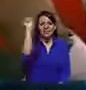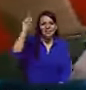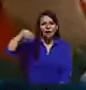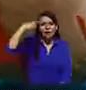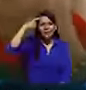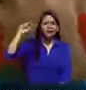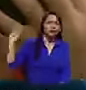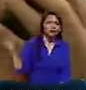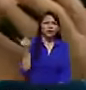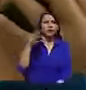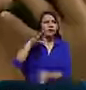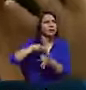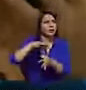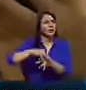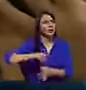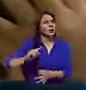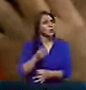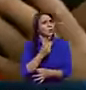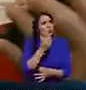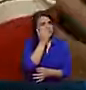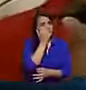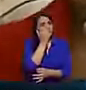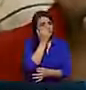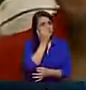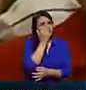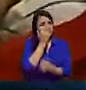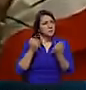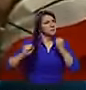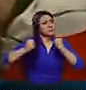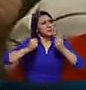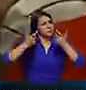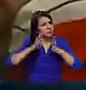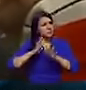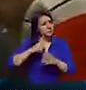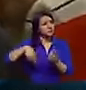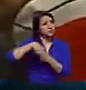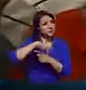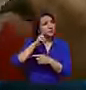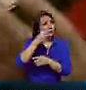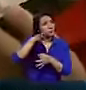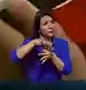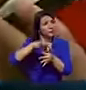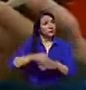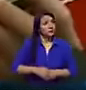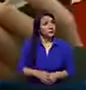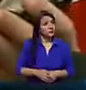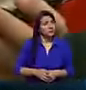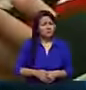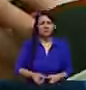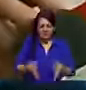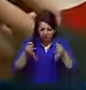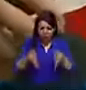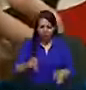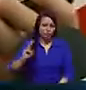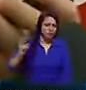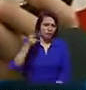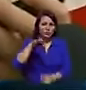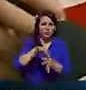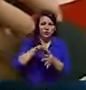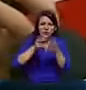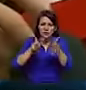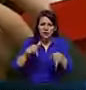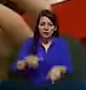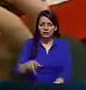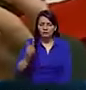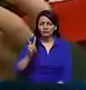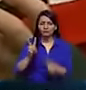segunda vuelta. Yo ya, el único binomio. Con el entusiasmo de pasar a la segunda vuelta. Con la seguridad que vamos a pasar a la segunda vuelta y este es el